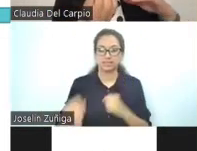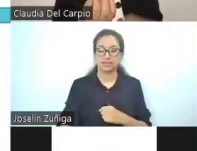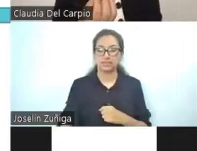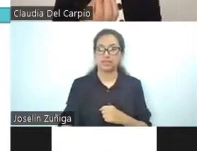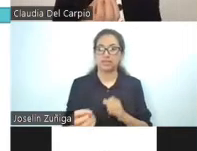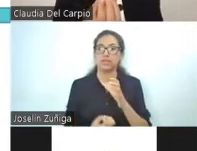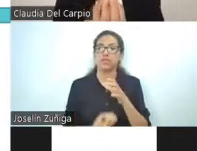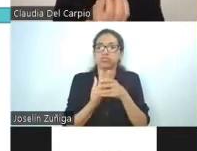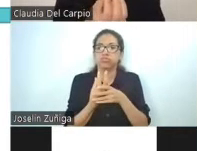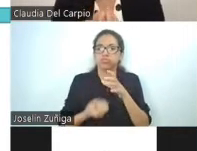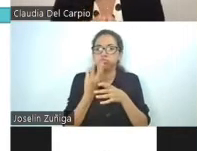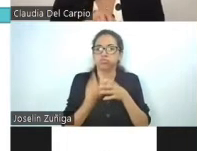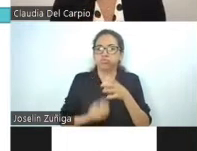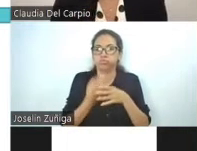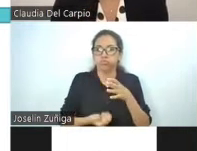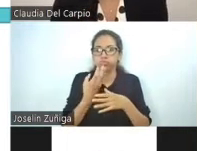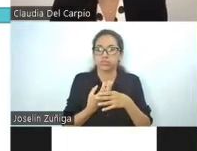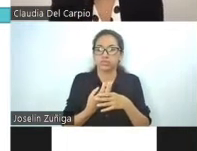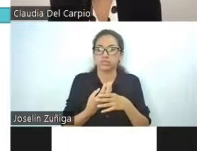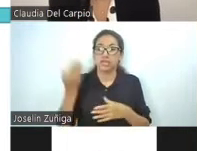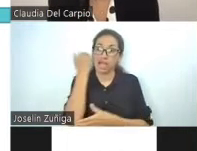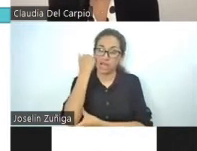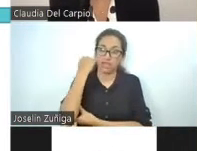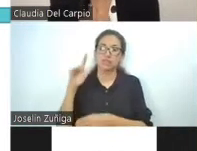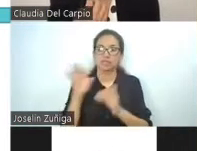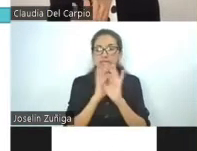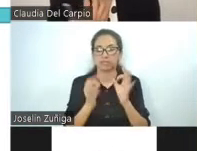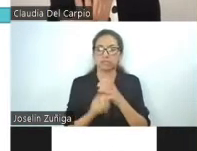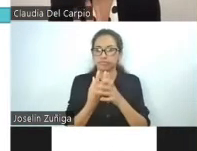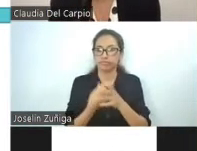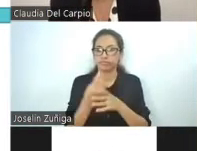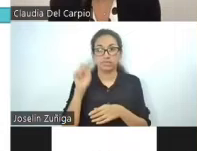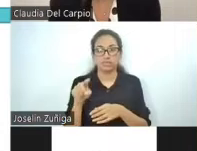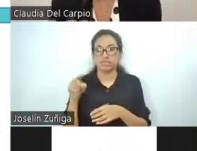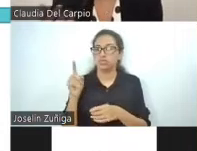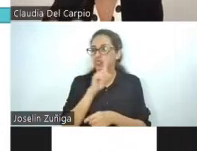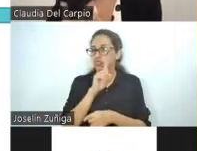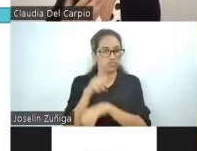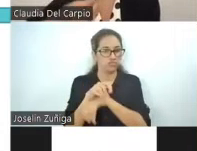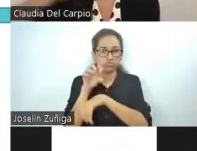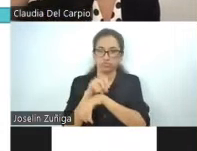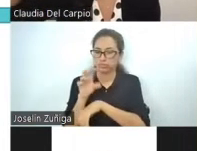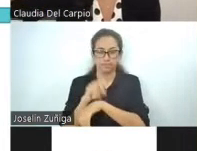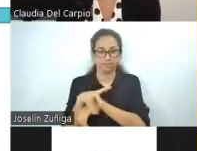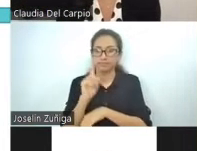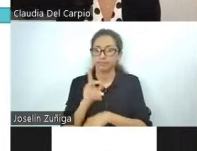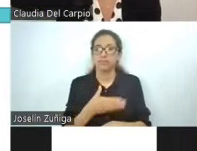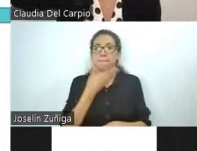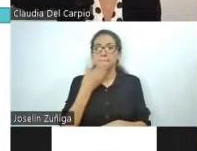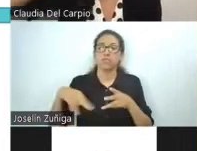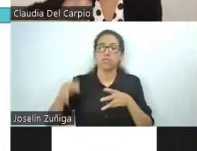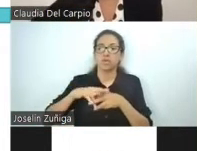dispara un chorro de agua hacia arriba. Y anteriormente se hacían la higiene con eso. Eso no está recomendado. Debe ser más bien el agua